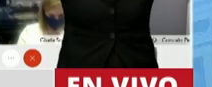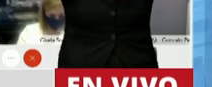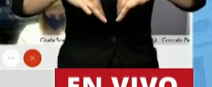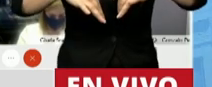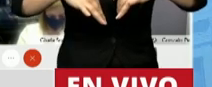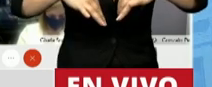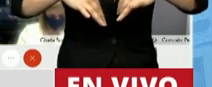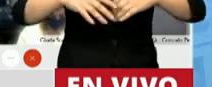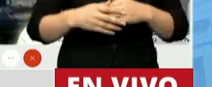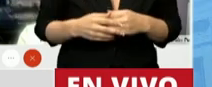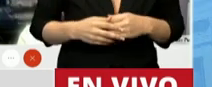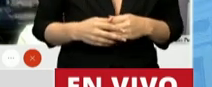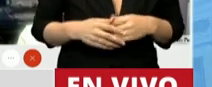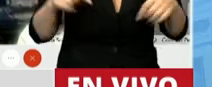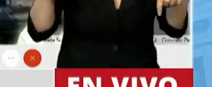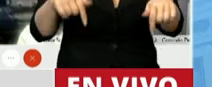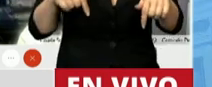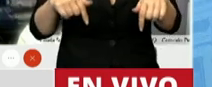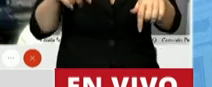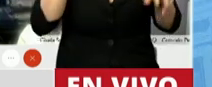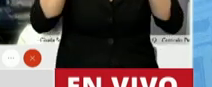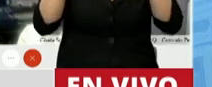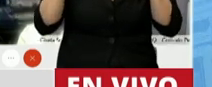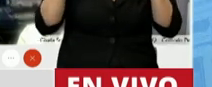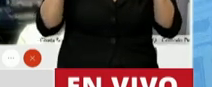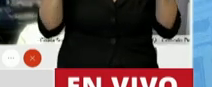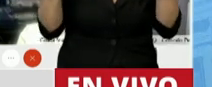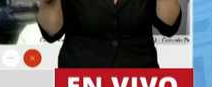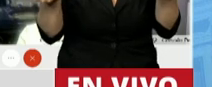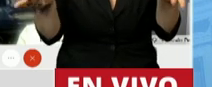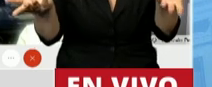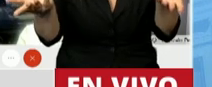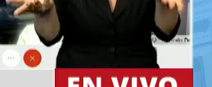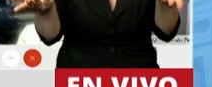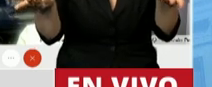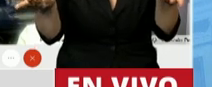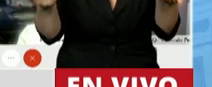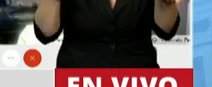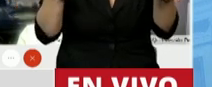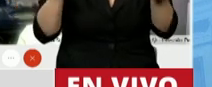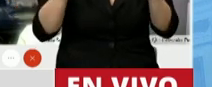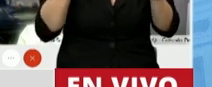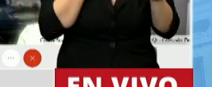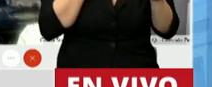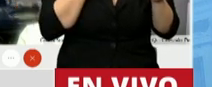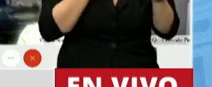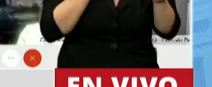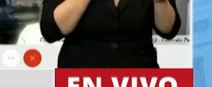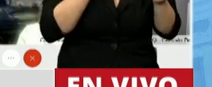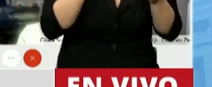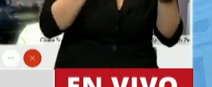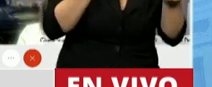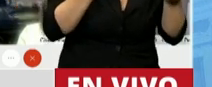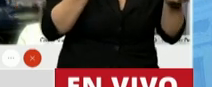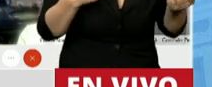Y cuando yo veo lo que pasa y como algunos intentan justificarse, ¿no?, pienso, como en mi caso y en el caso de